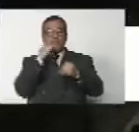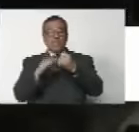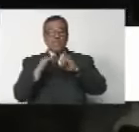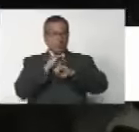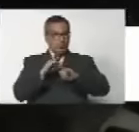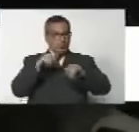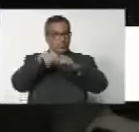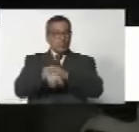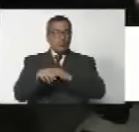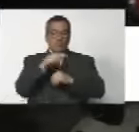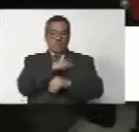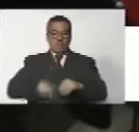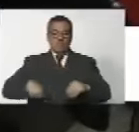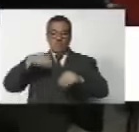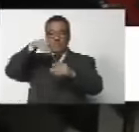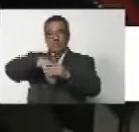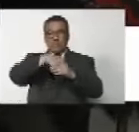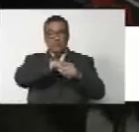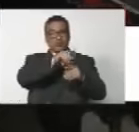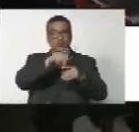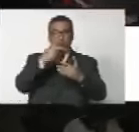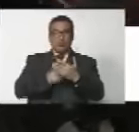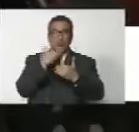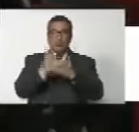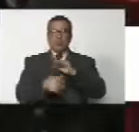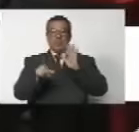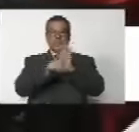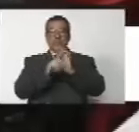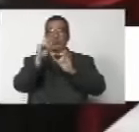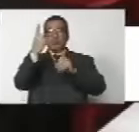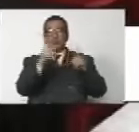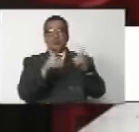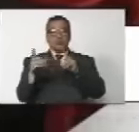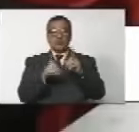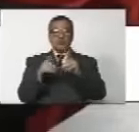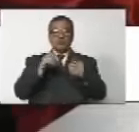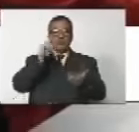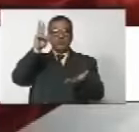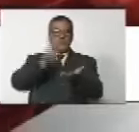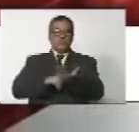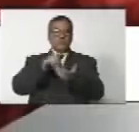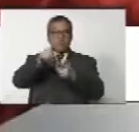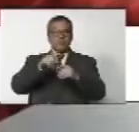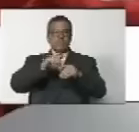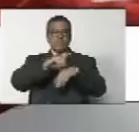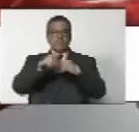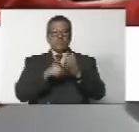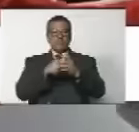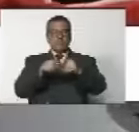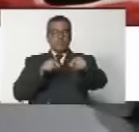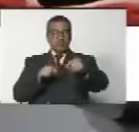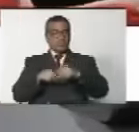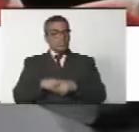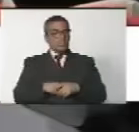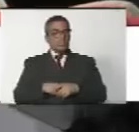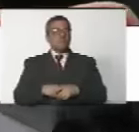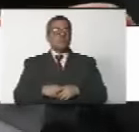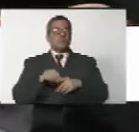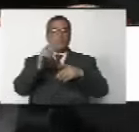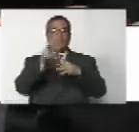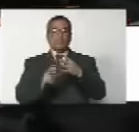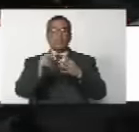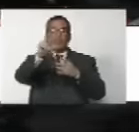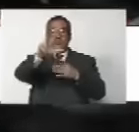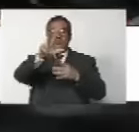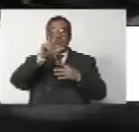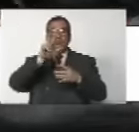Finalizadas las intervenciones, el presidente sometió a votación el proyecto de ley en primera discusión, resultando aprobado por mayoría calificada. Tercero,